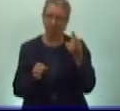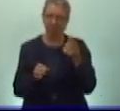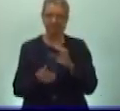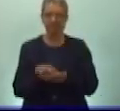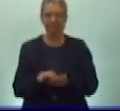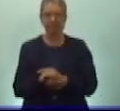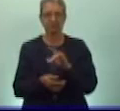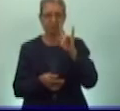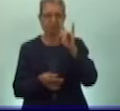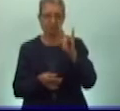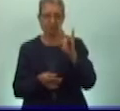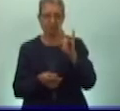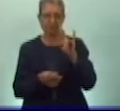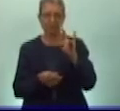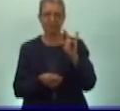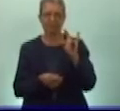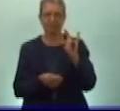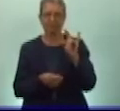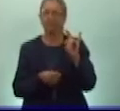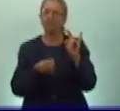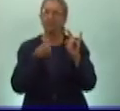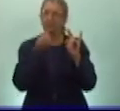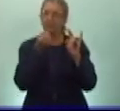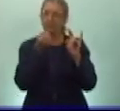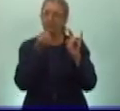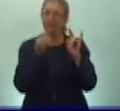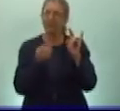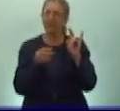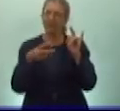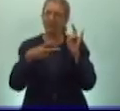caso, 9. ¿Será divisible por 3?